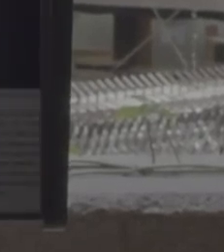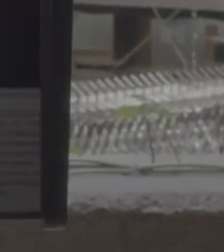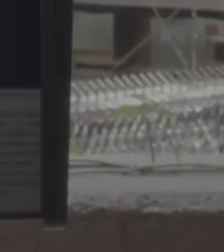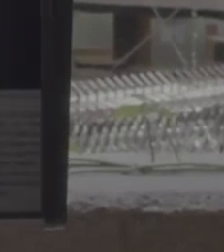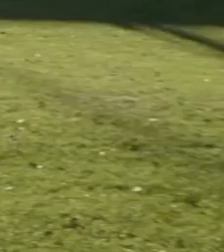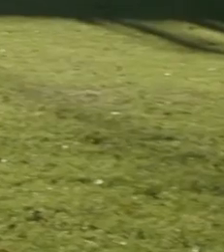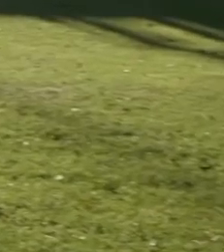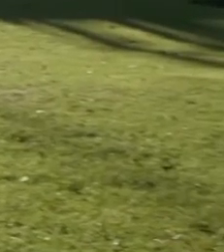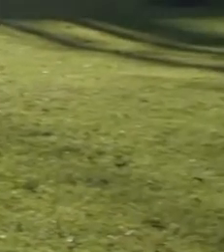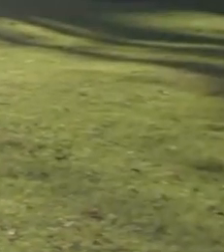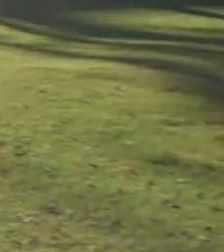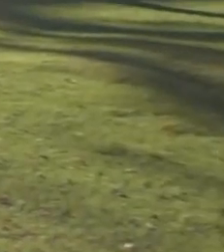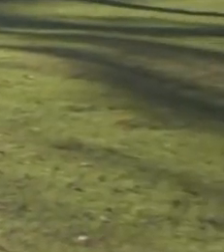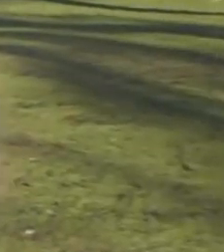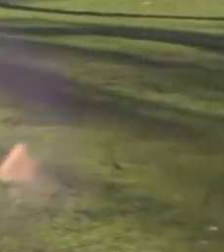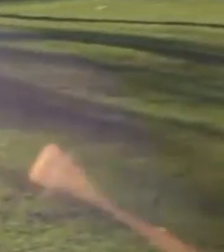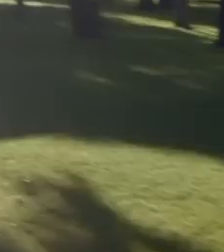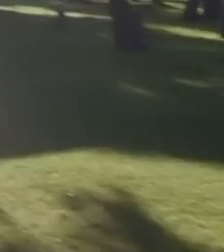por nuestras aulas